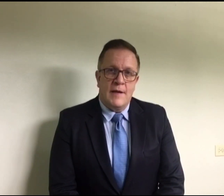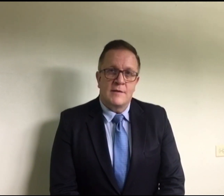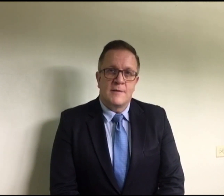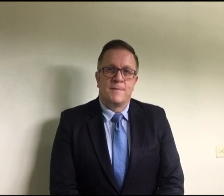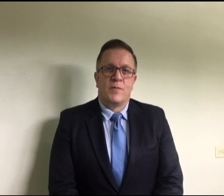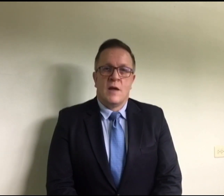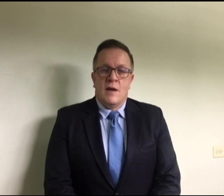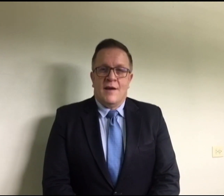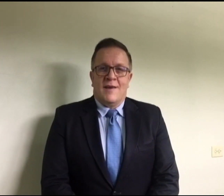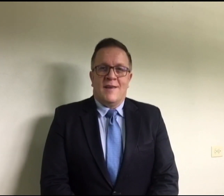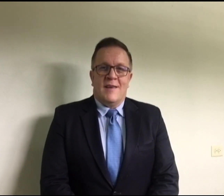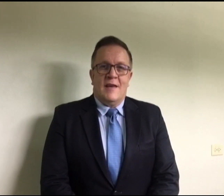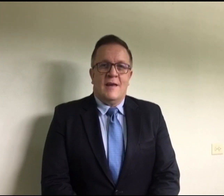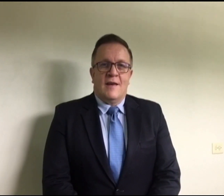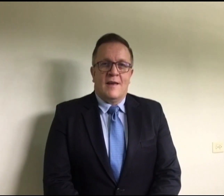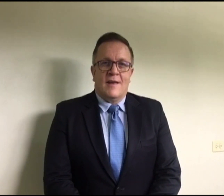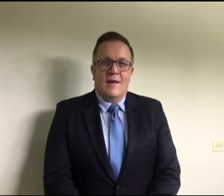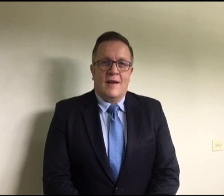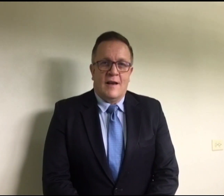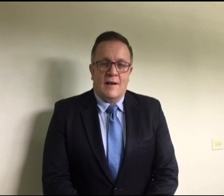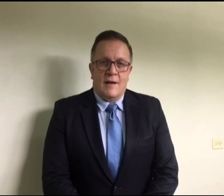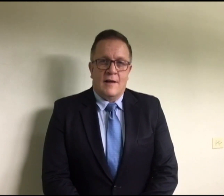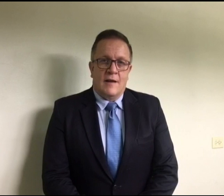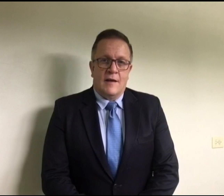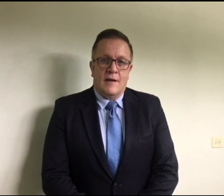las familias, y